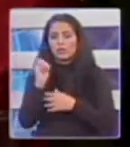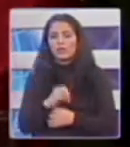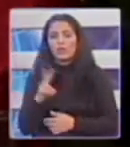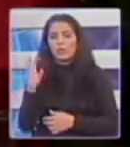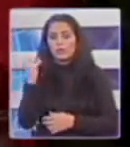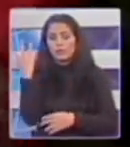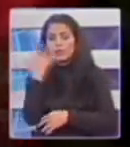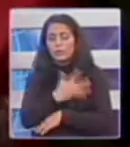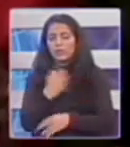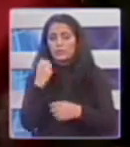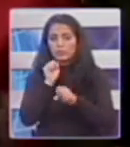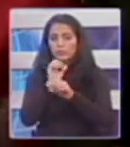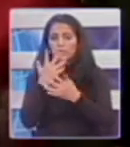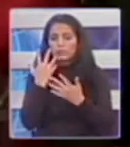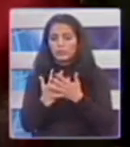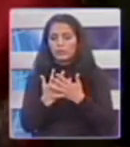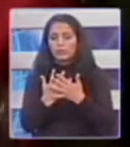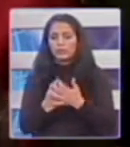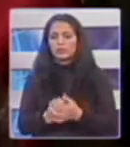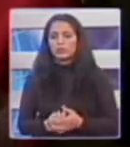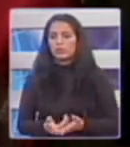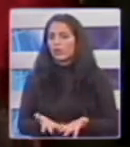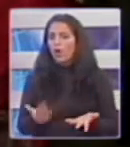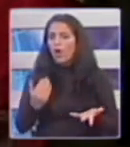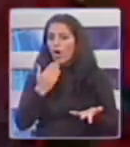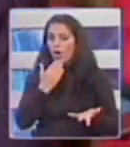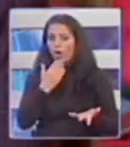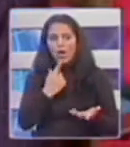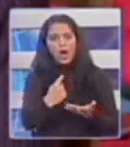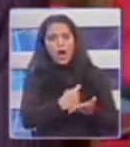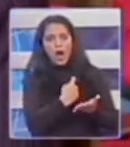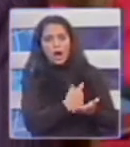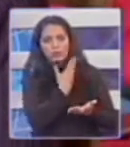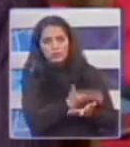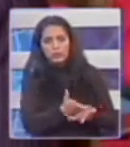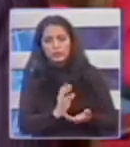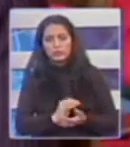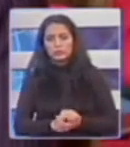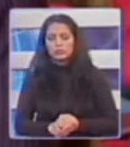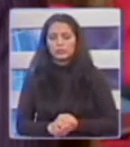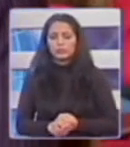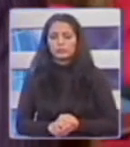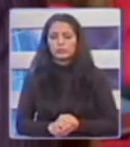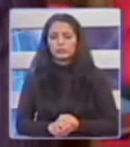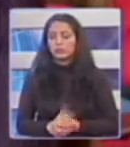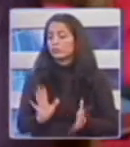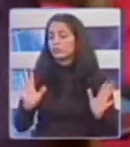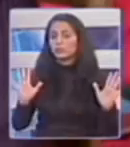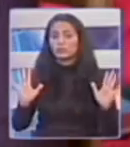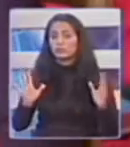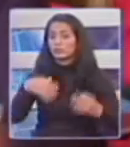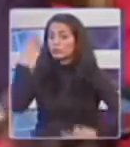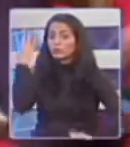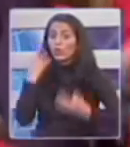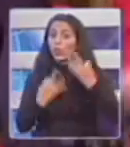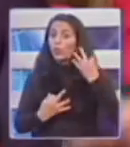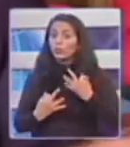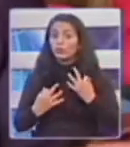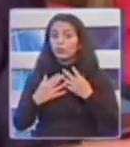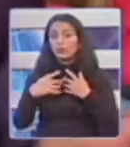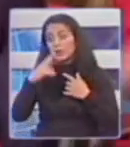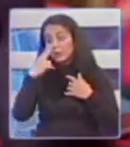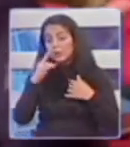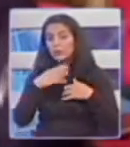político. Se trata de un acto de persecución. La justicia tiene que hacer lo que corresponde. Es decir, si una persona